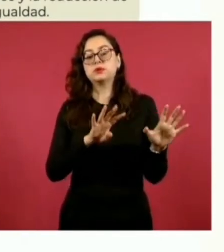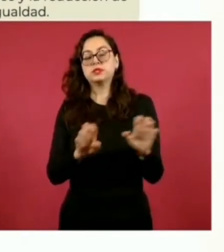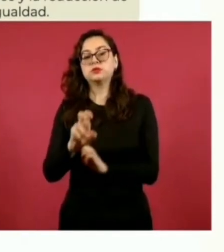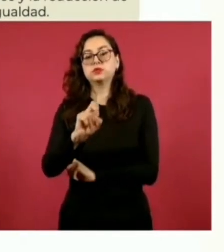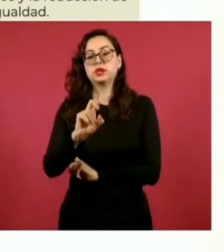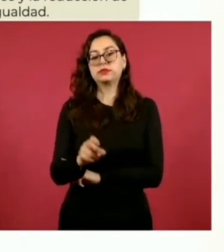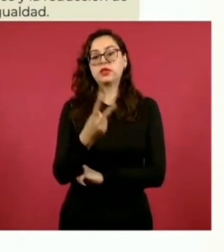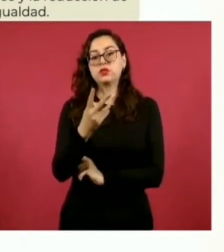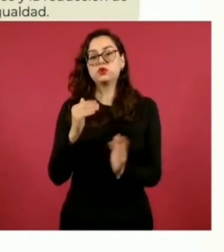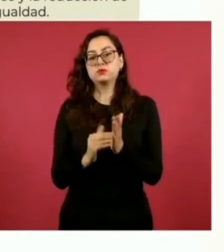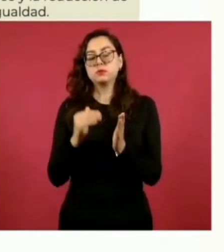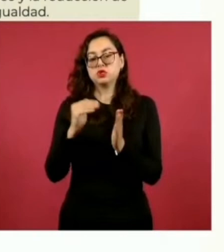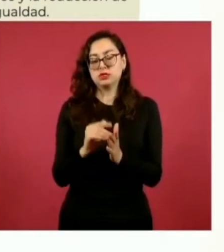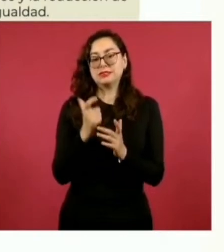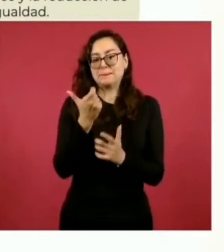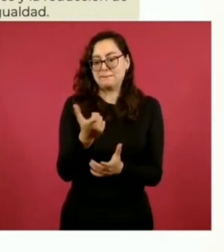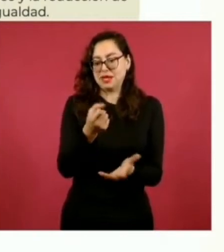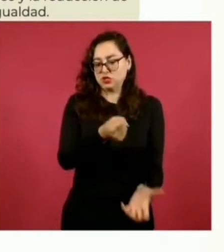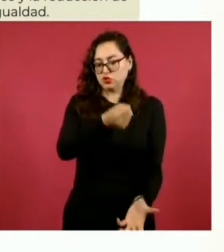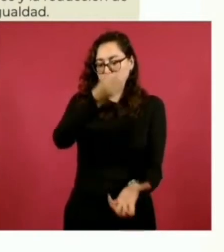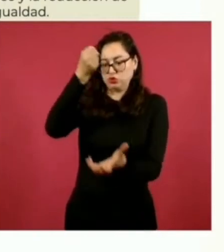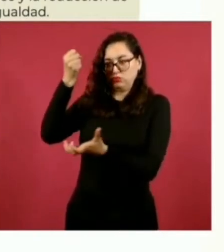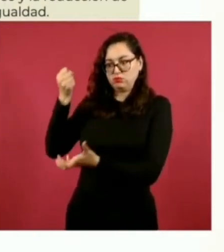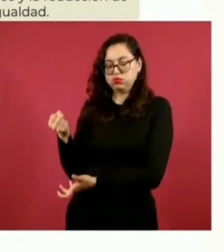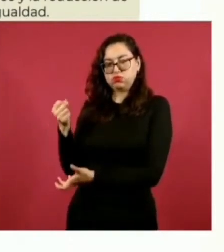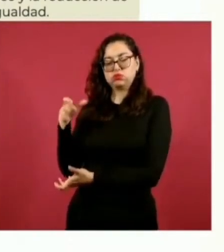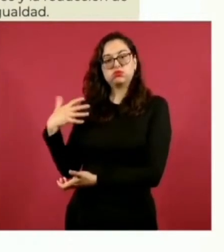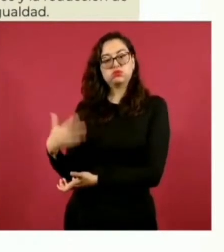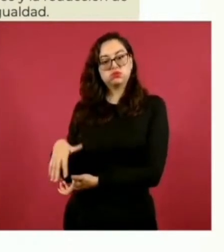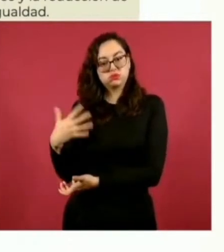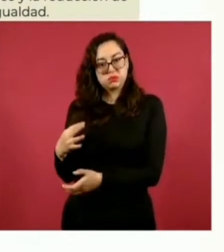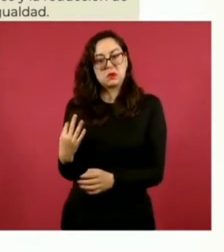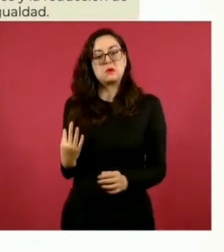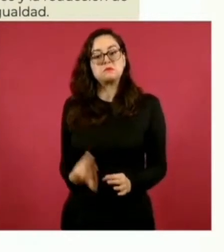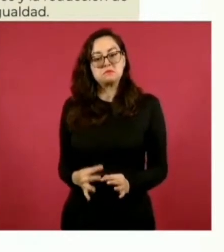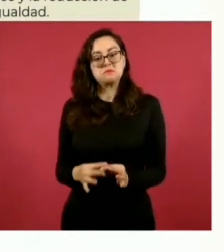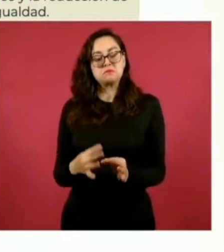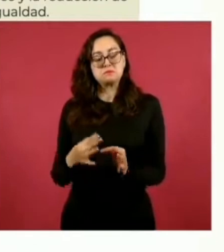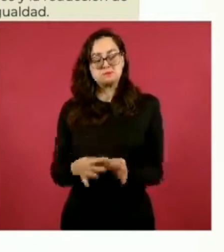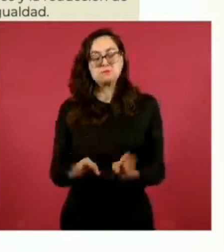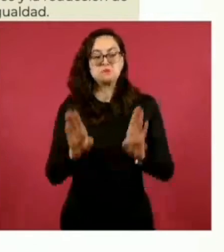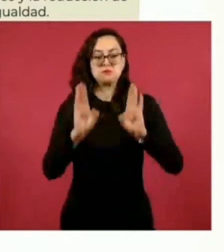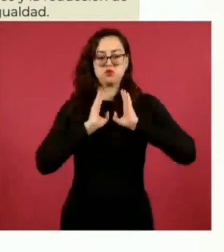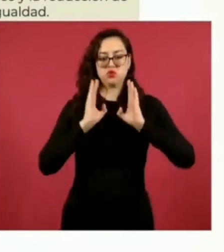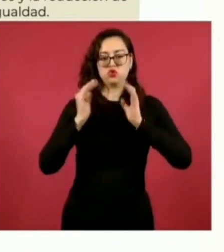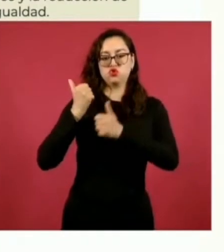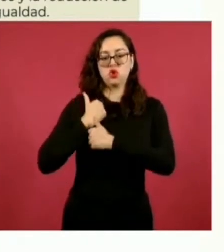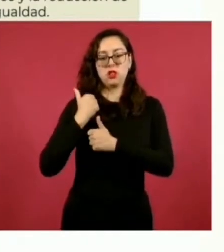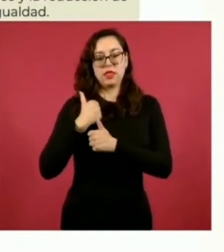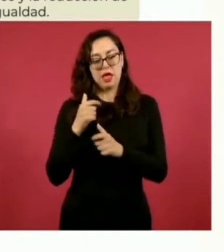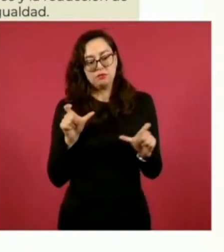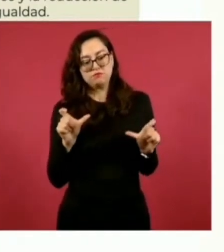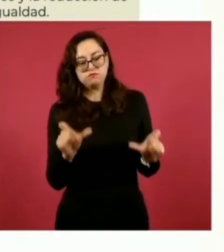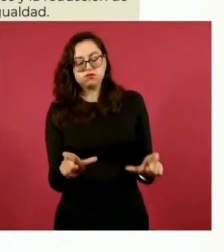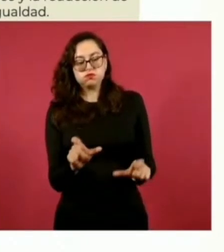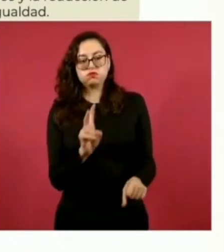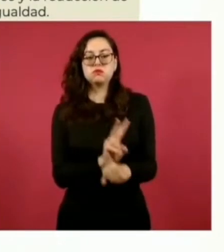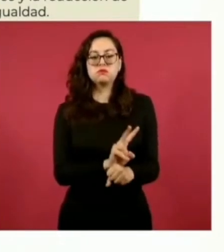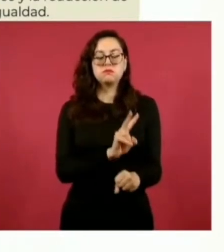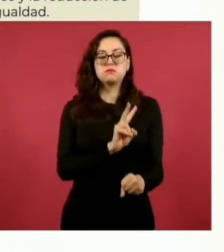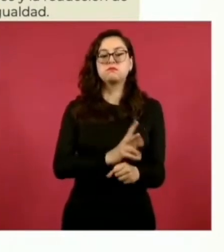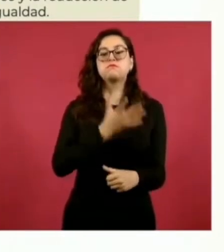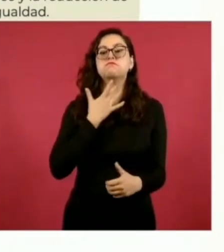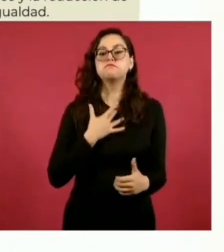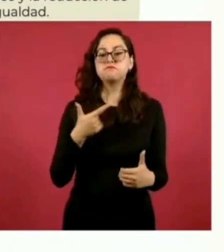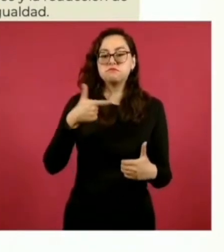34293 millones de pesos por el trabajo efectivo que hacen las fuerzas armadas y de este